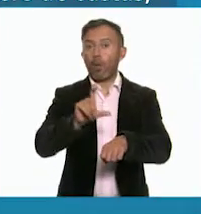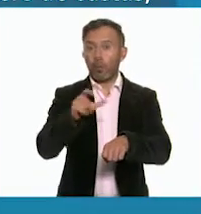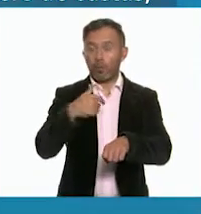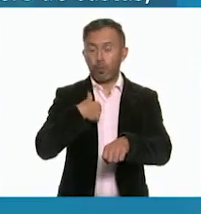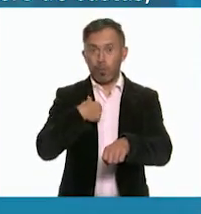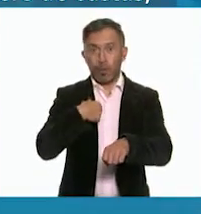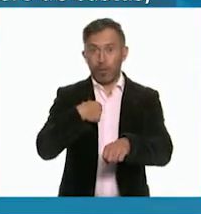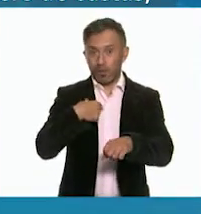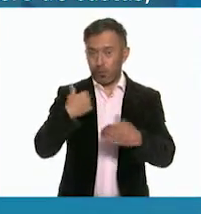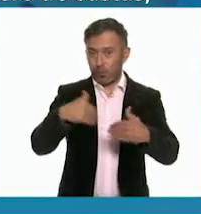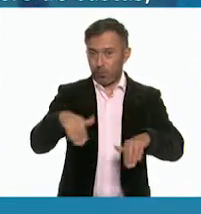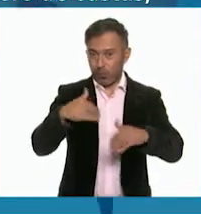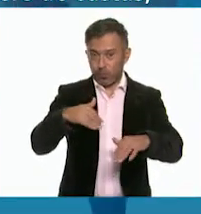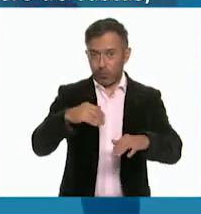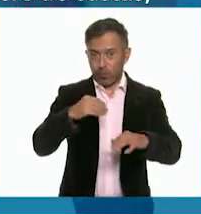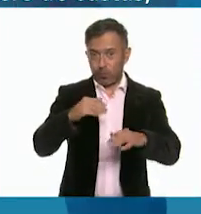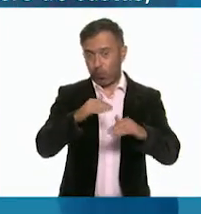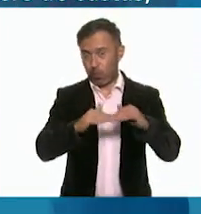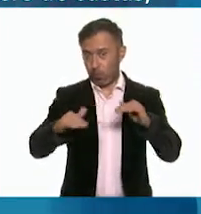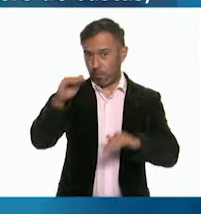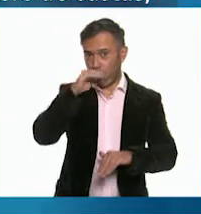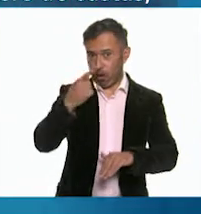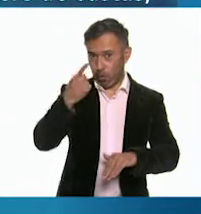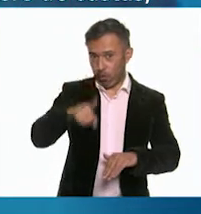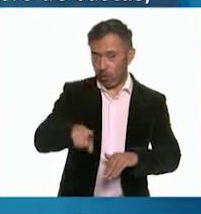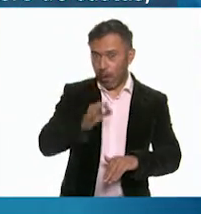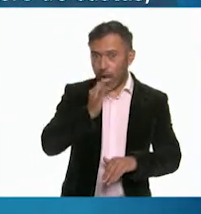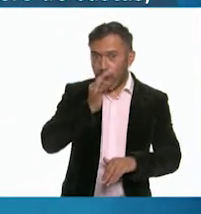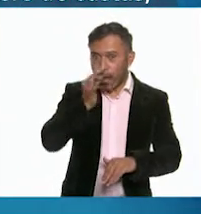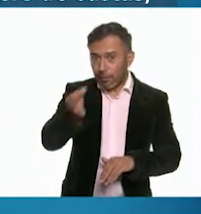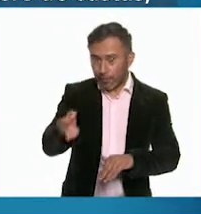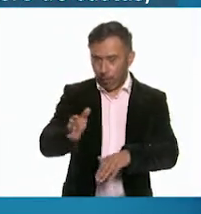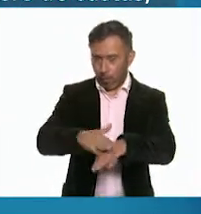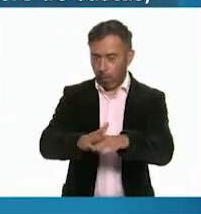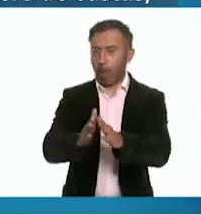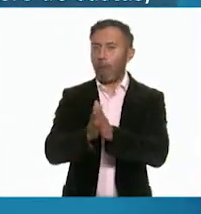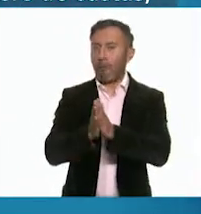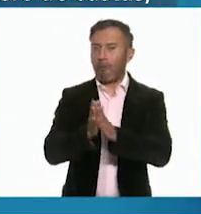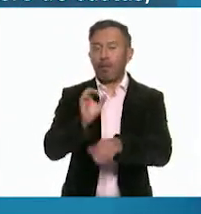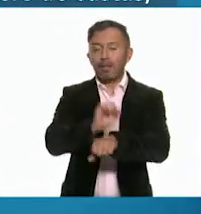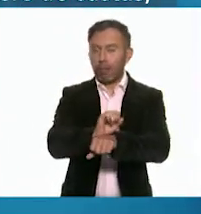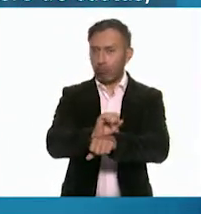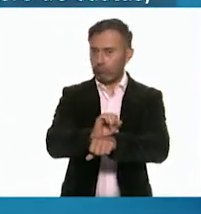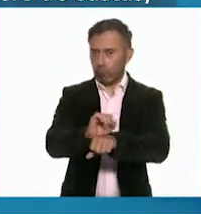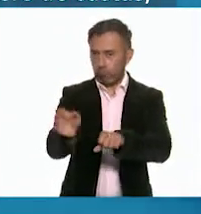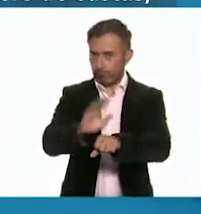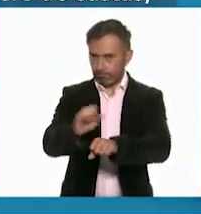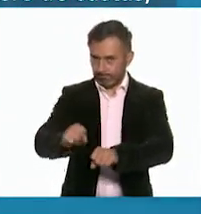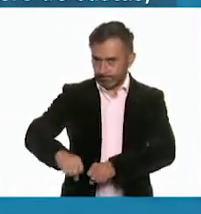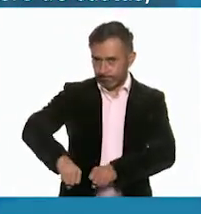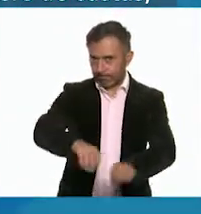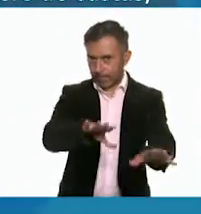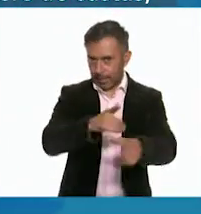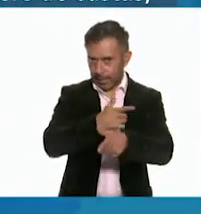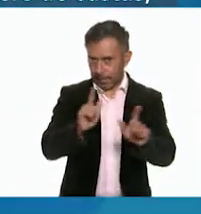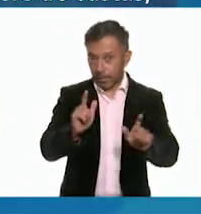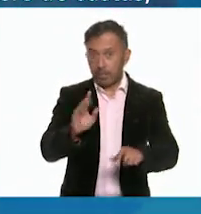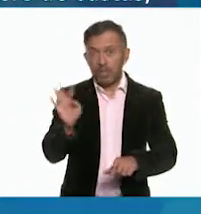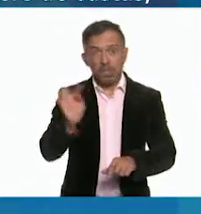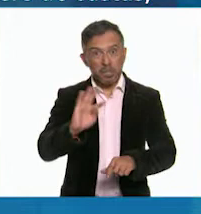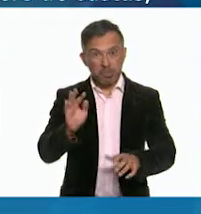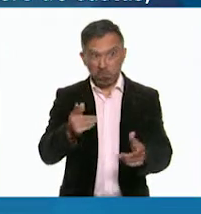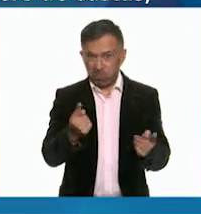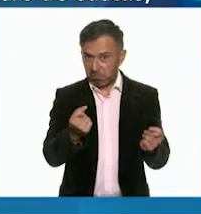noticia esta plausible superior orden, los pongan en libertad. Y no lo haciendo así, los citados dueños de